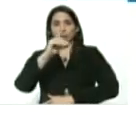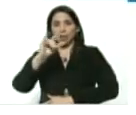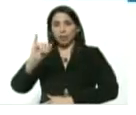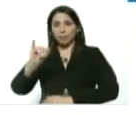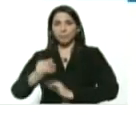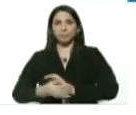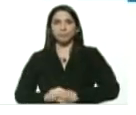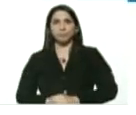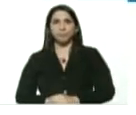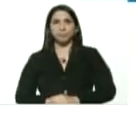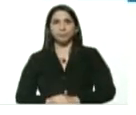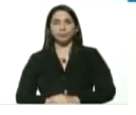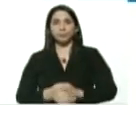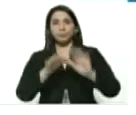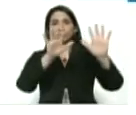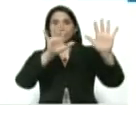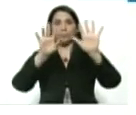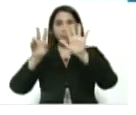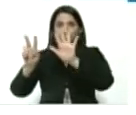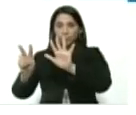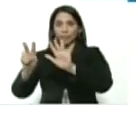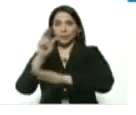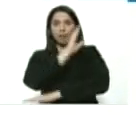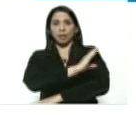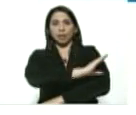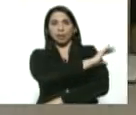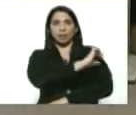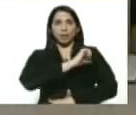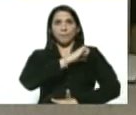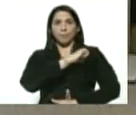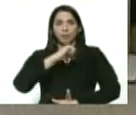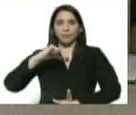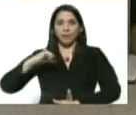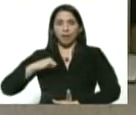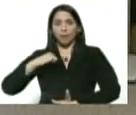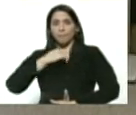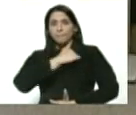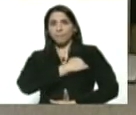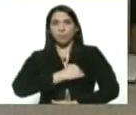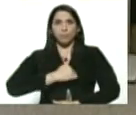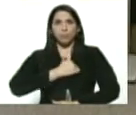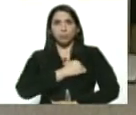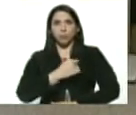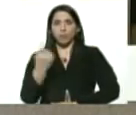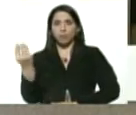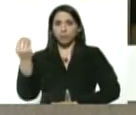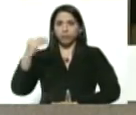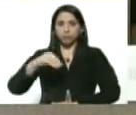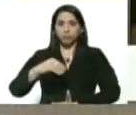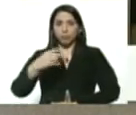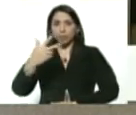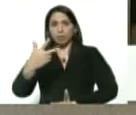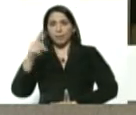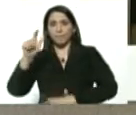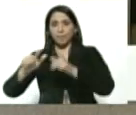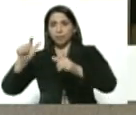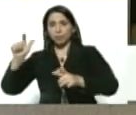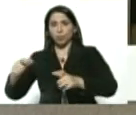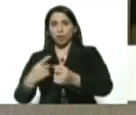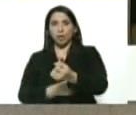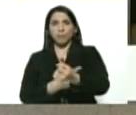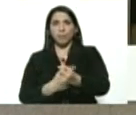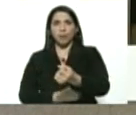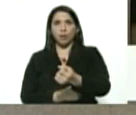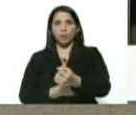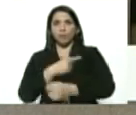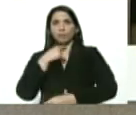integral 17 en clínicas privadas y debemos agregar tres hermanos fallecidos